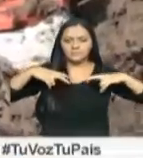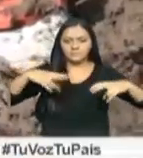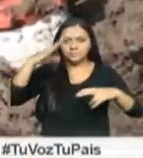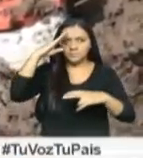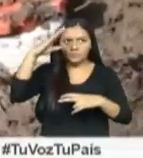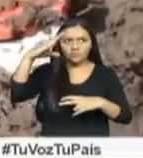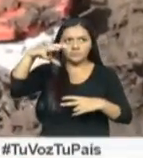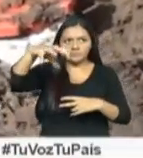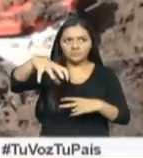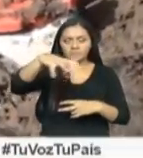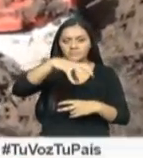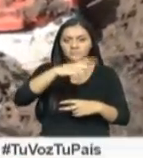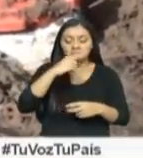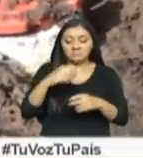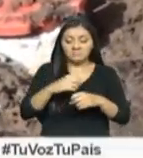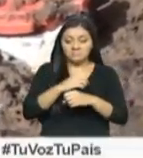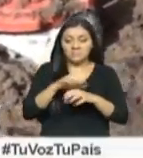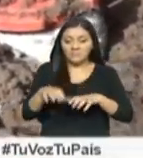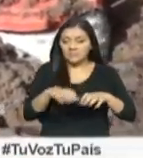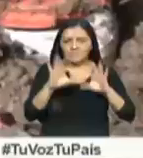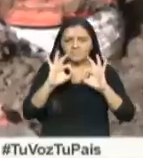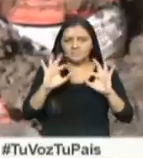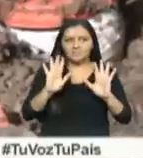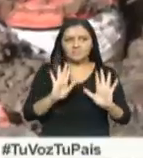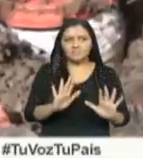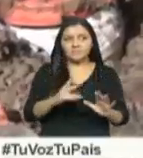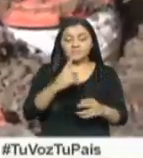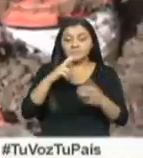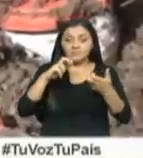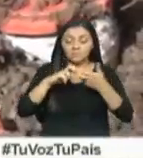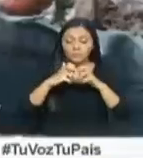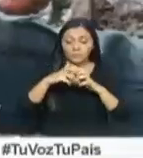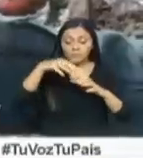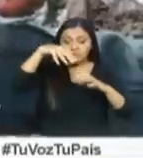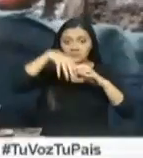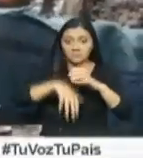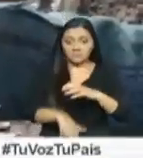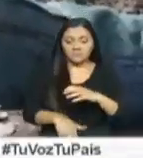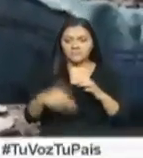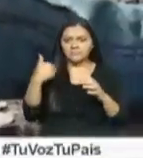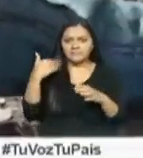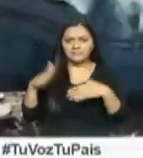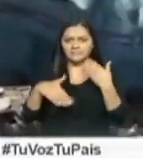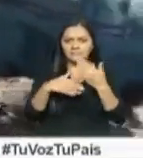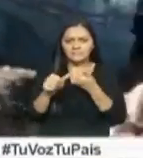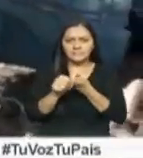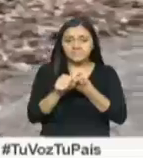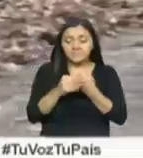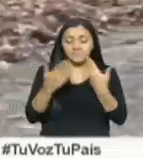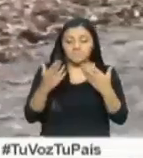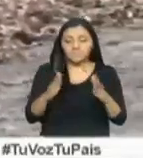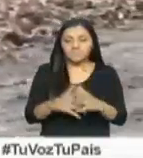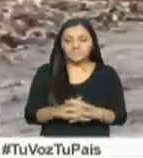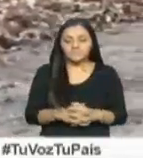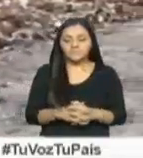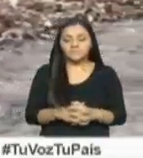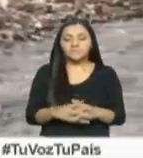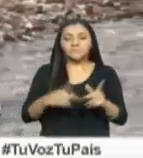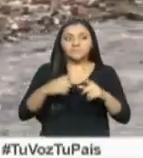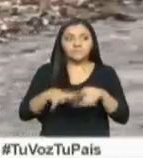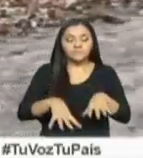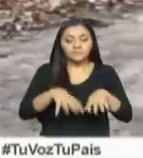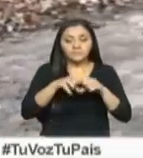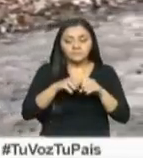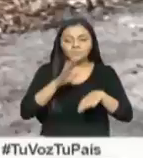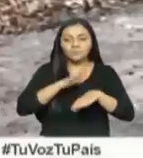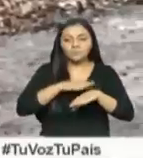que no ha habido actividad reciente. No se ha descartado la existencia de otros depósitos en los alrededores. El hallazgo es